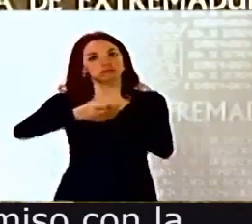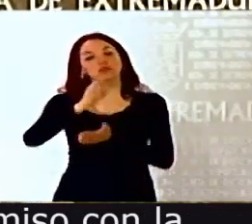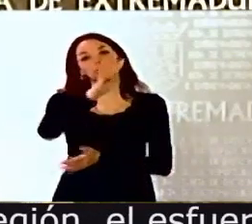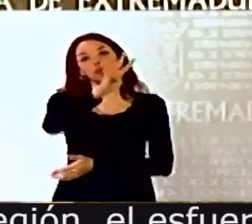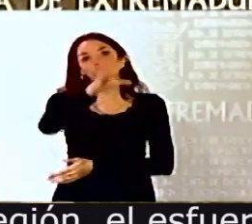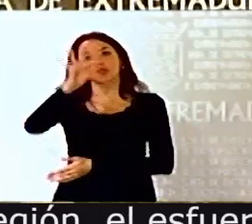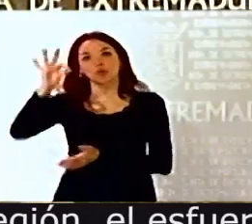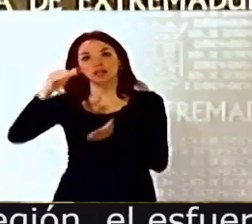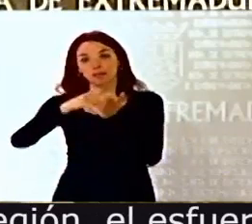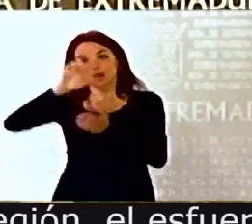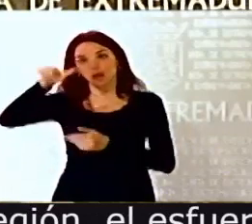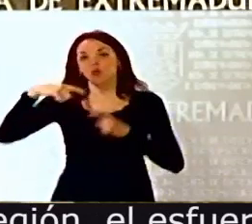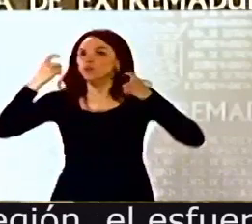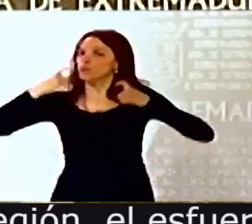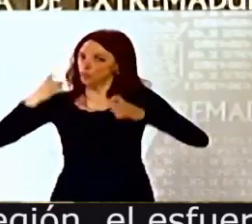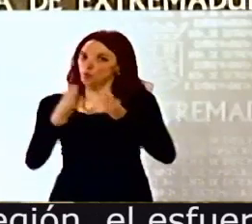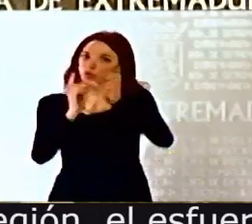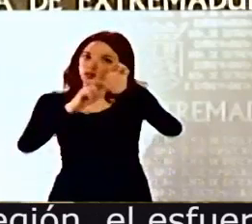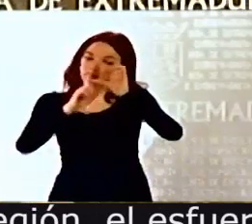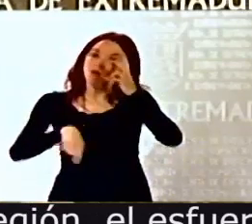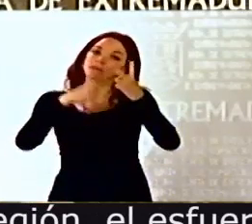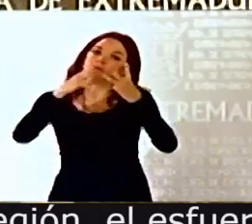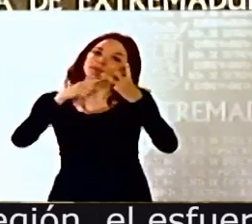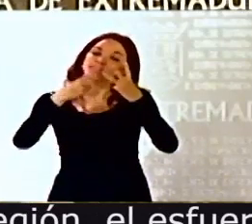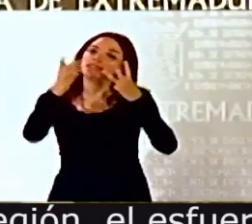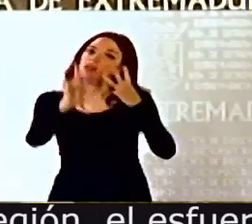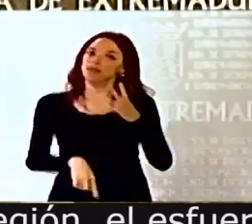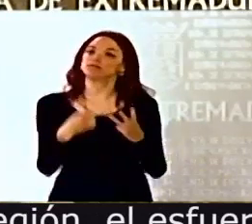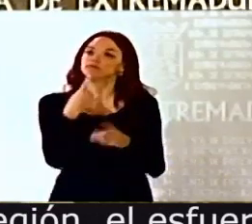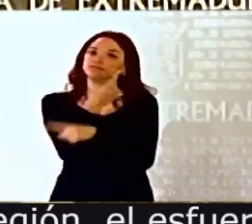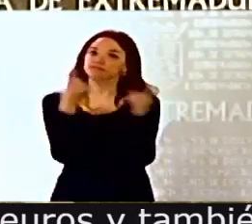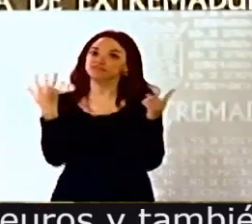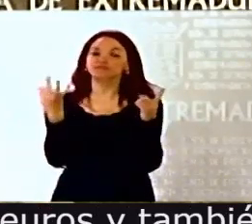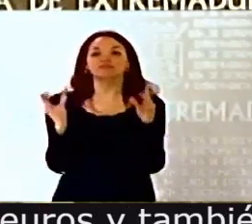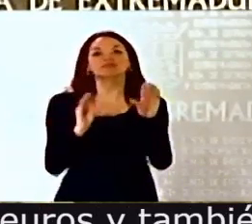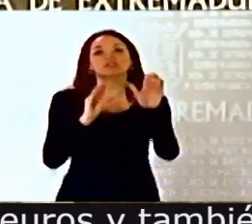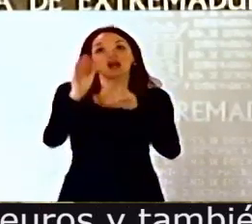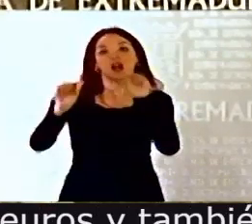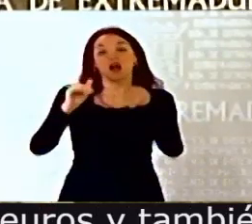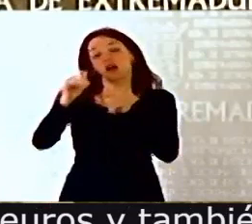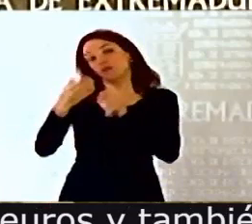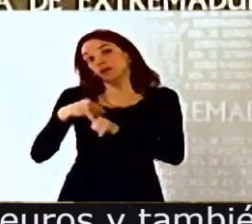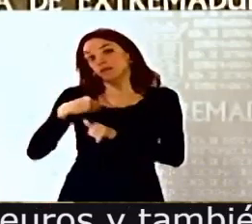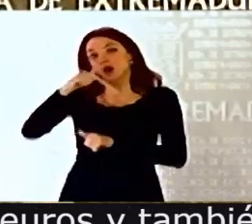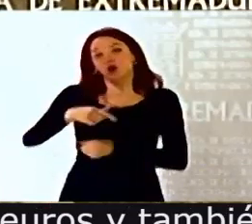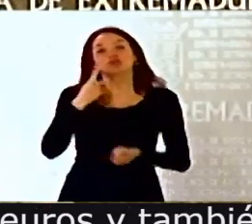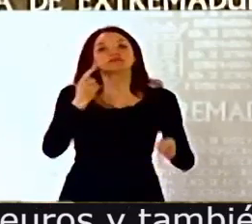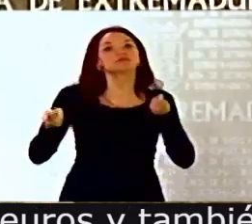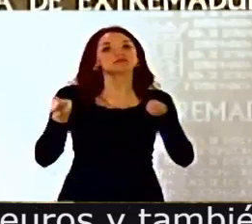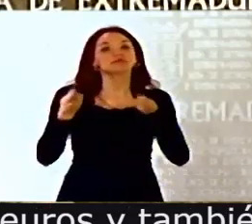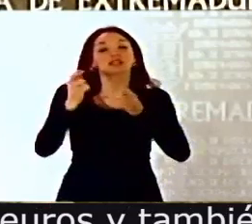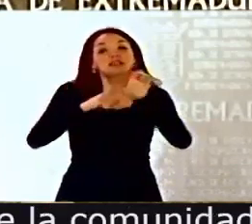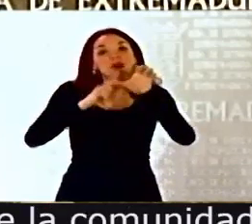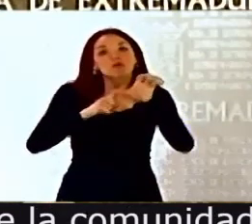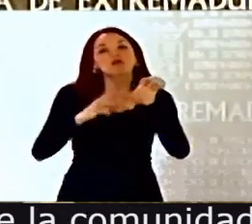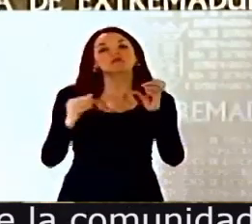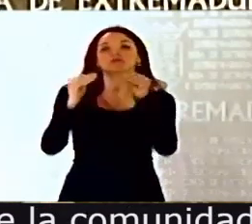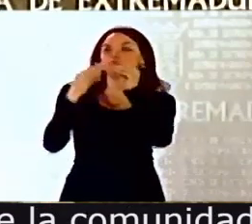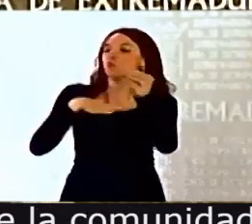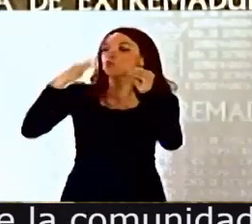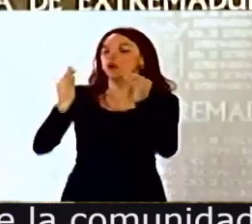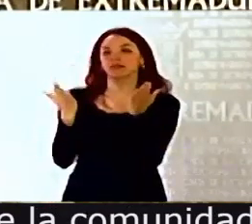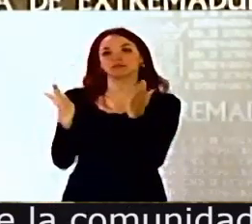450.000 euros y también decirles que estas ayudas que regulamos hoy desde la comunidad autónoma son compatibles con las